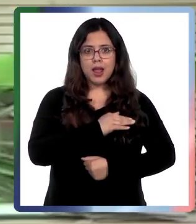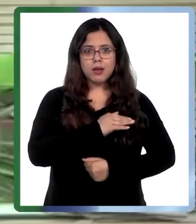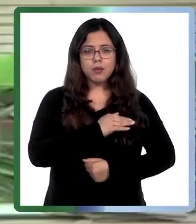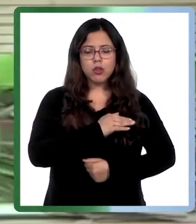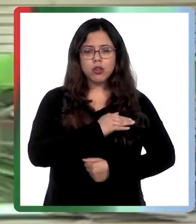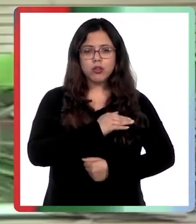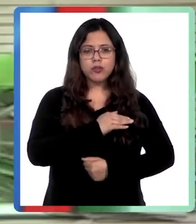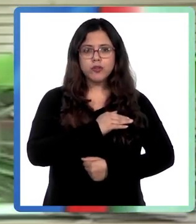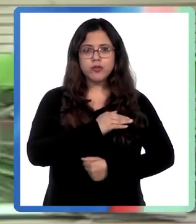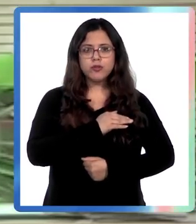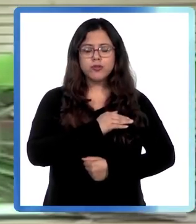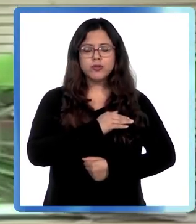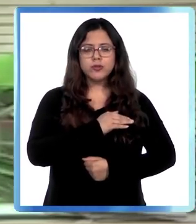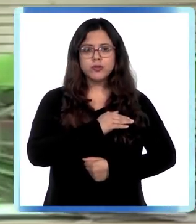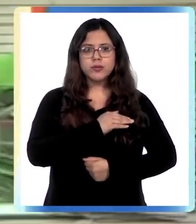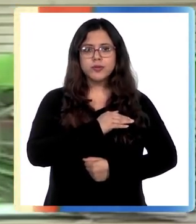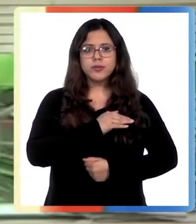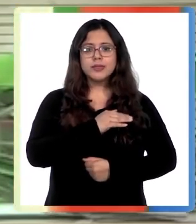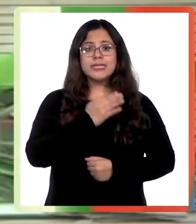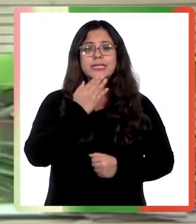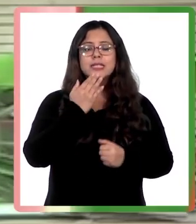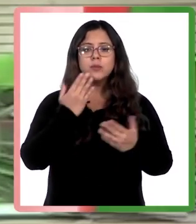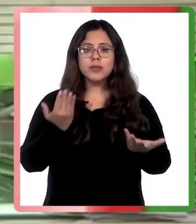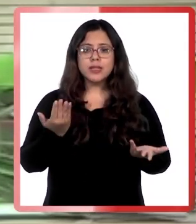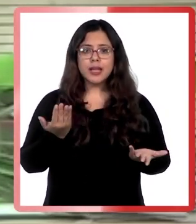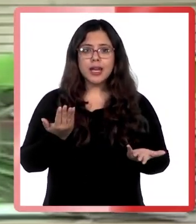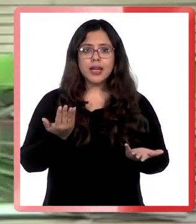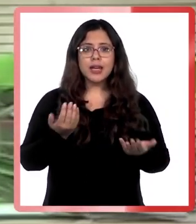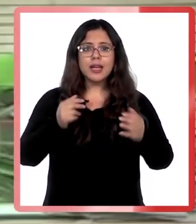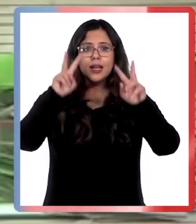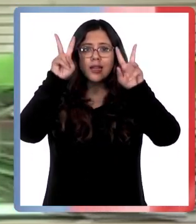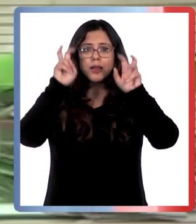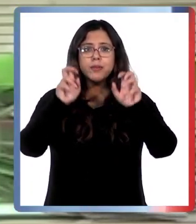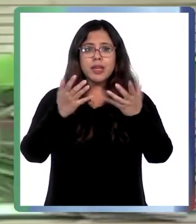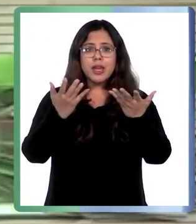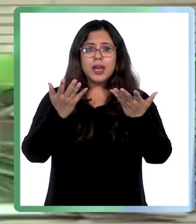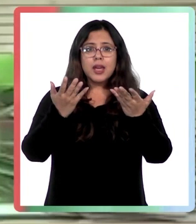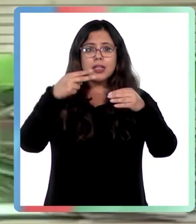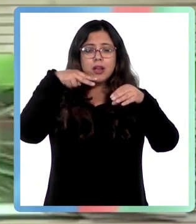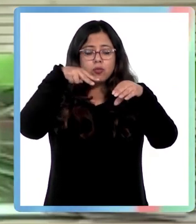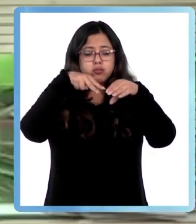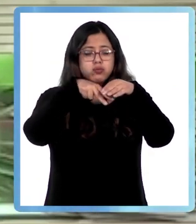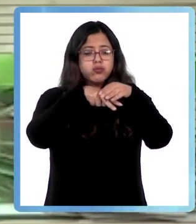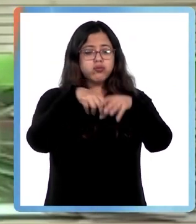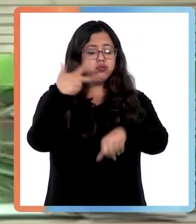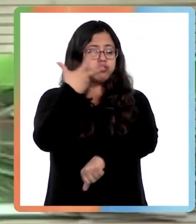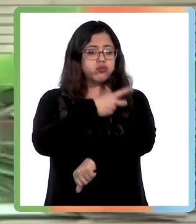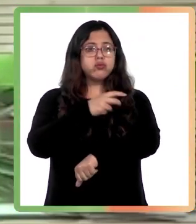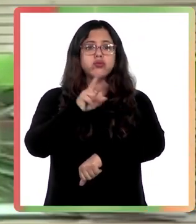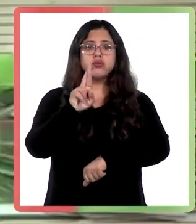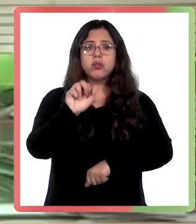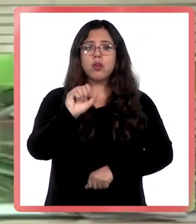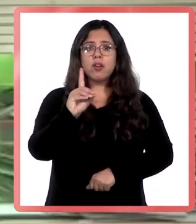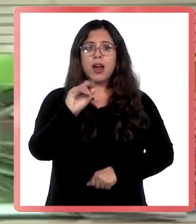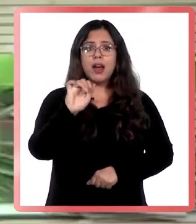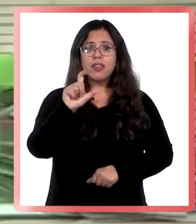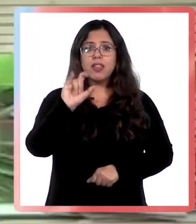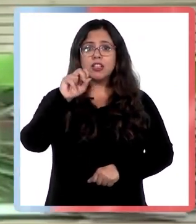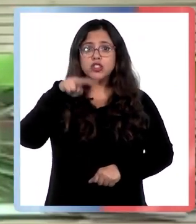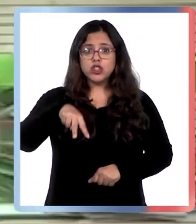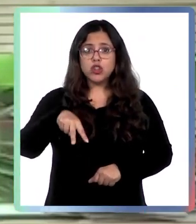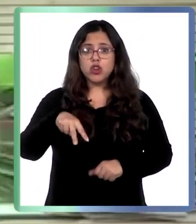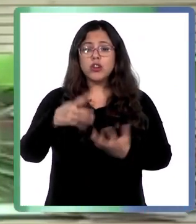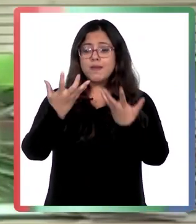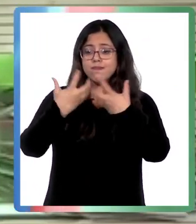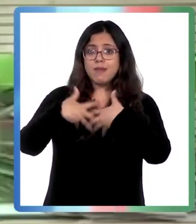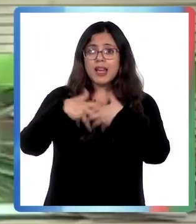más rápida. Y por otro lado, la radioterapia ha ido mejorando en los tipos de radiación y las